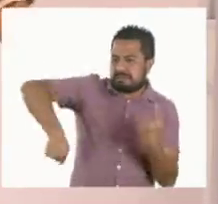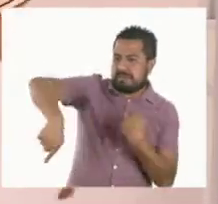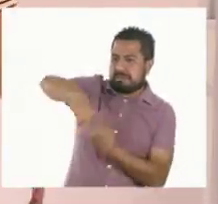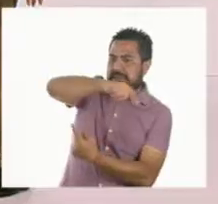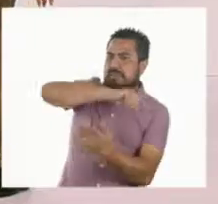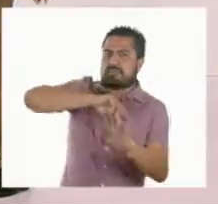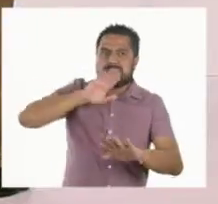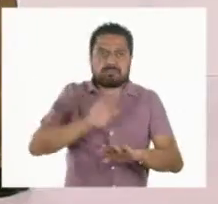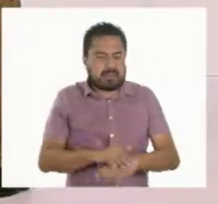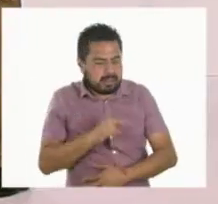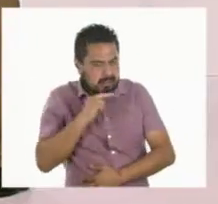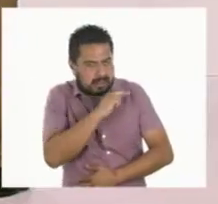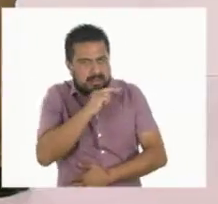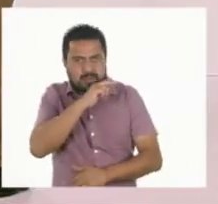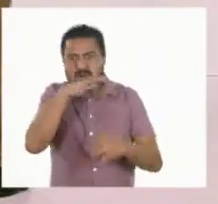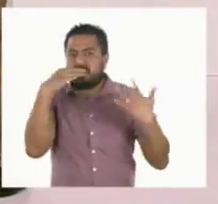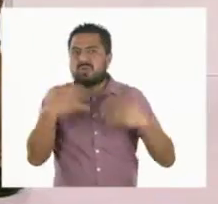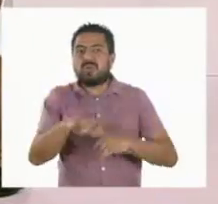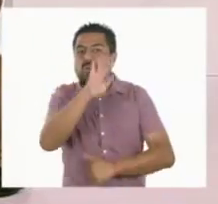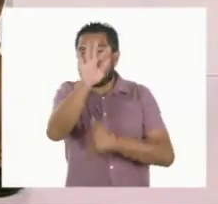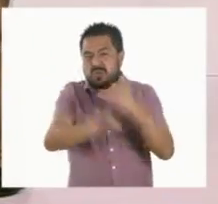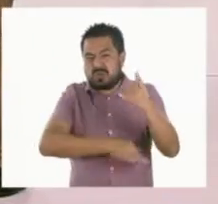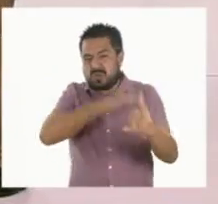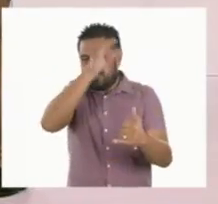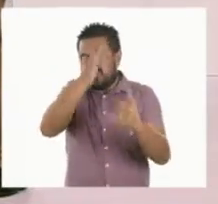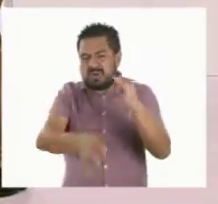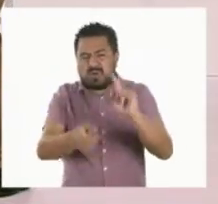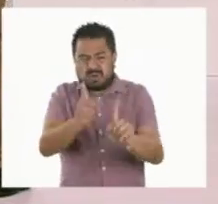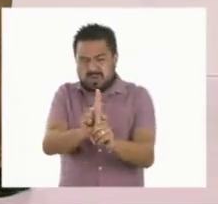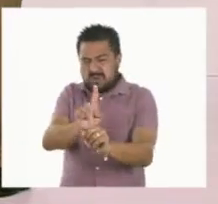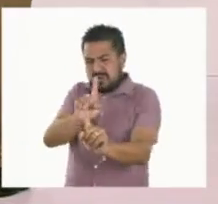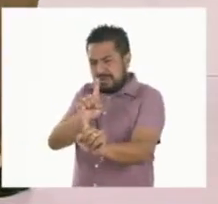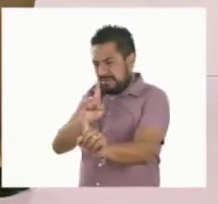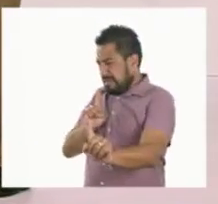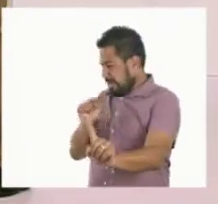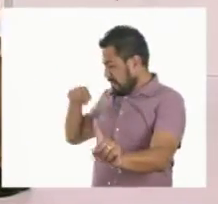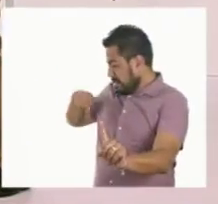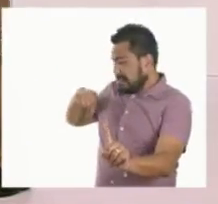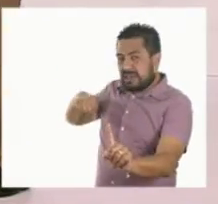rápido y luego más rápido y luego más rápido. Y luego el que estaba hasta el final, que ya iba